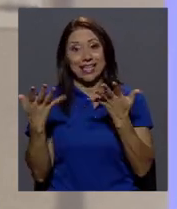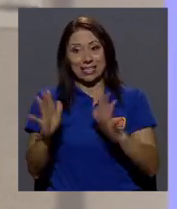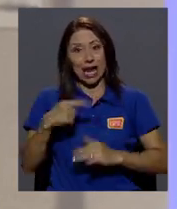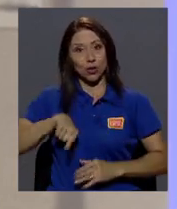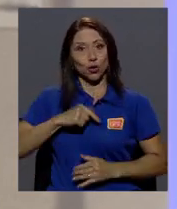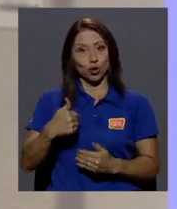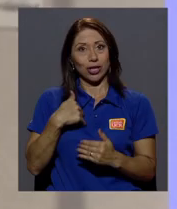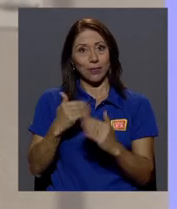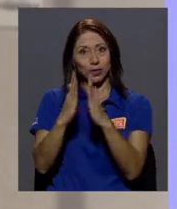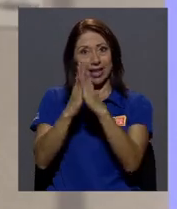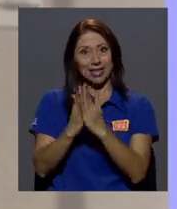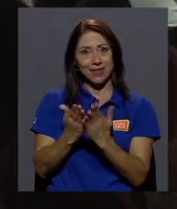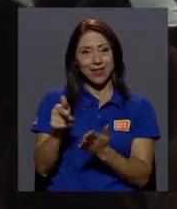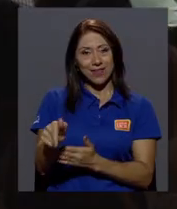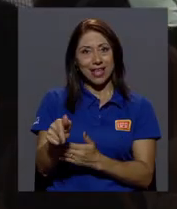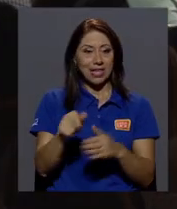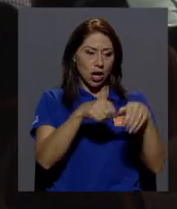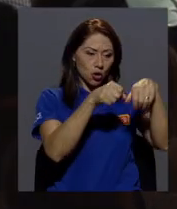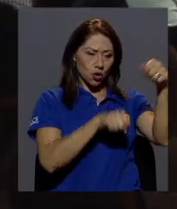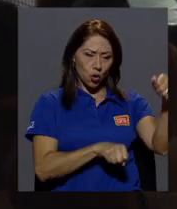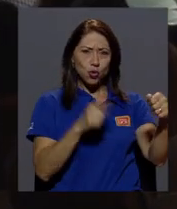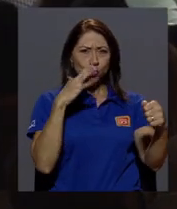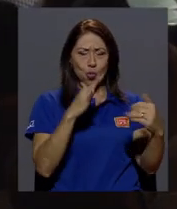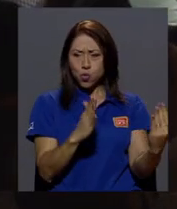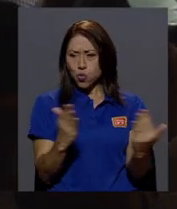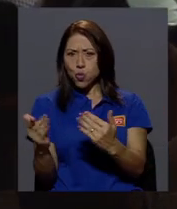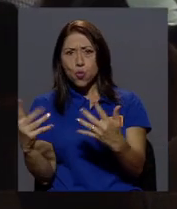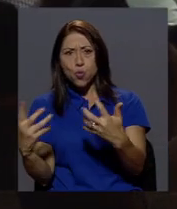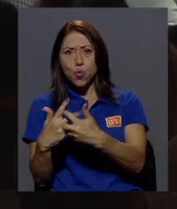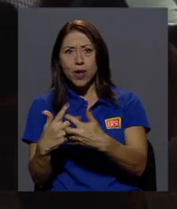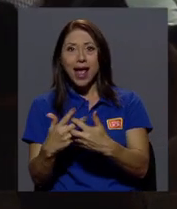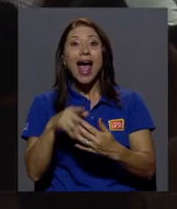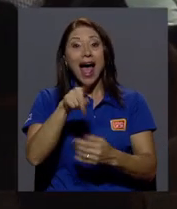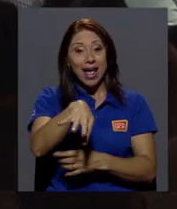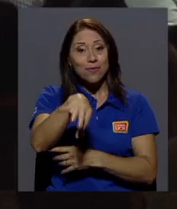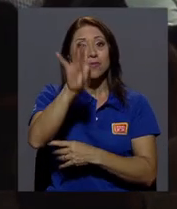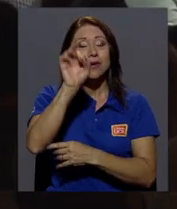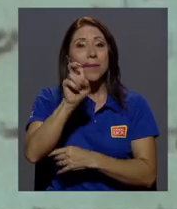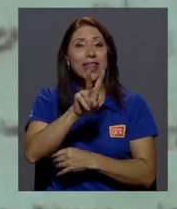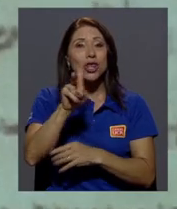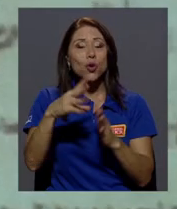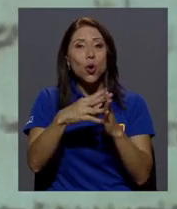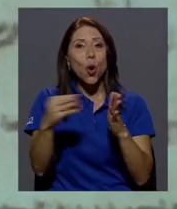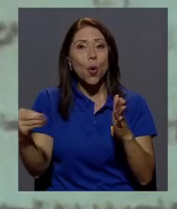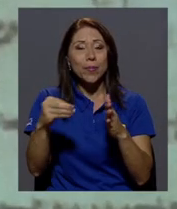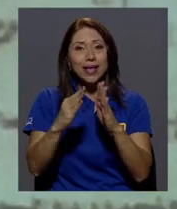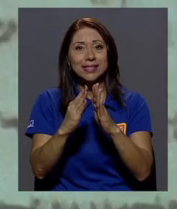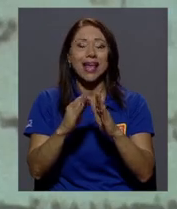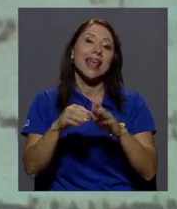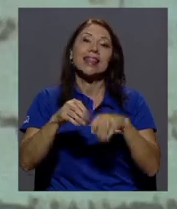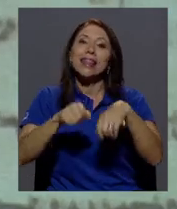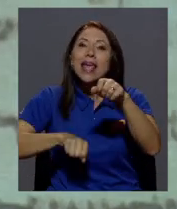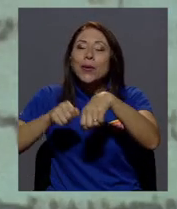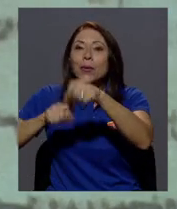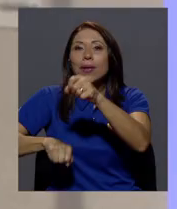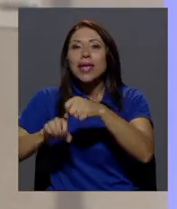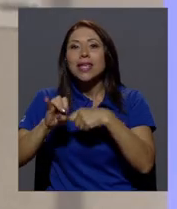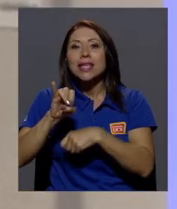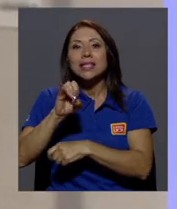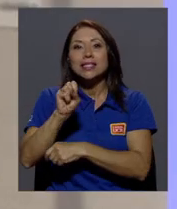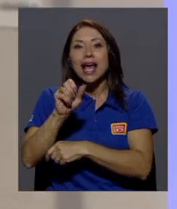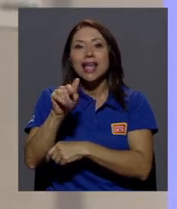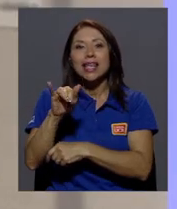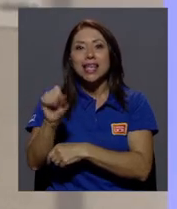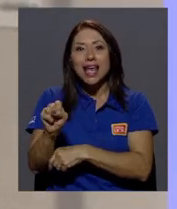Biblias. Entre los rollos del Mar Muerto se hallaron unas 21 copias del libro de Isaías. Es el libro también más